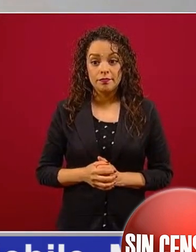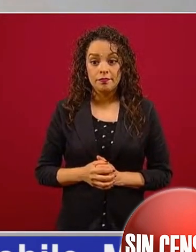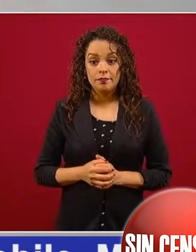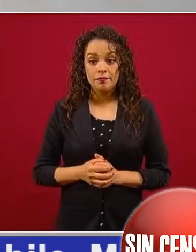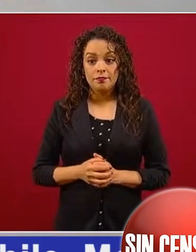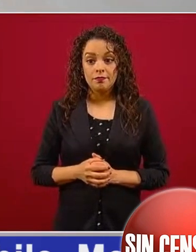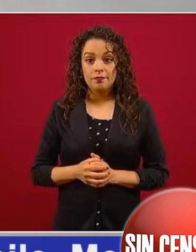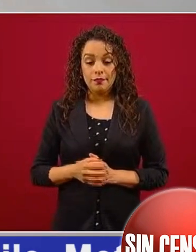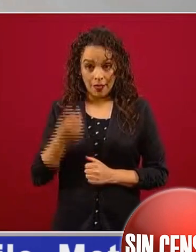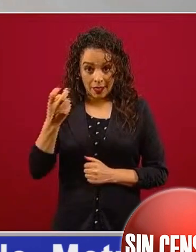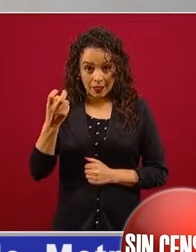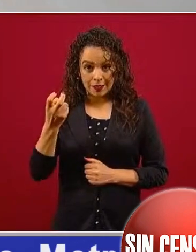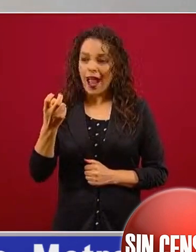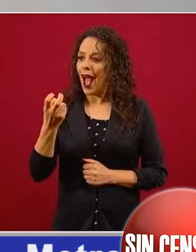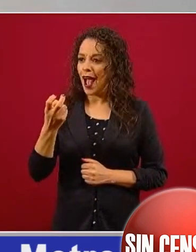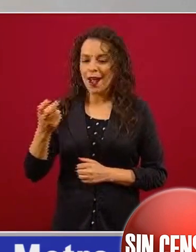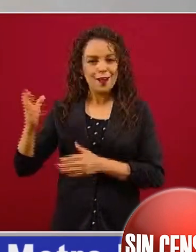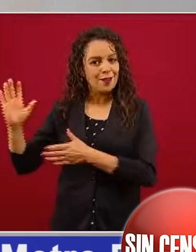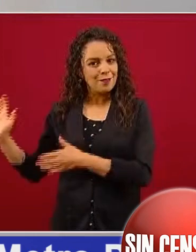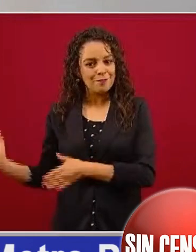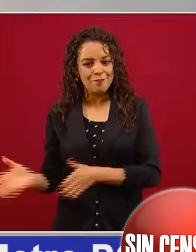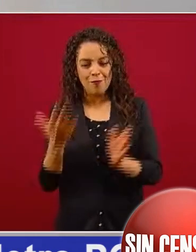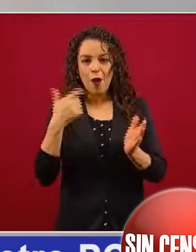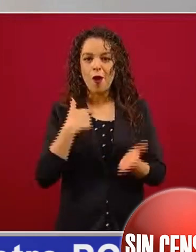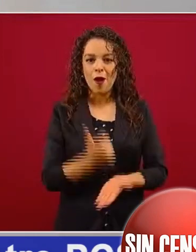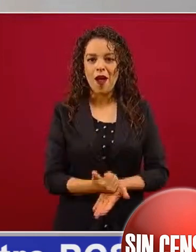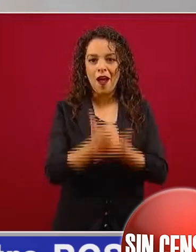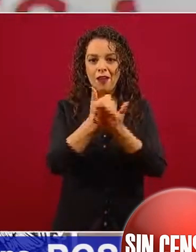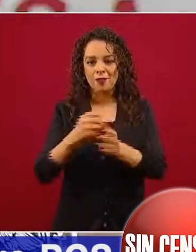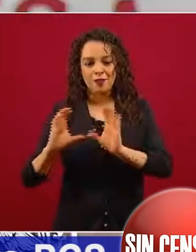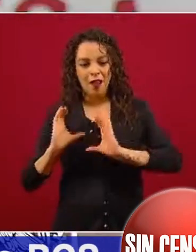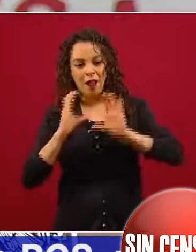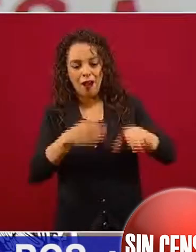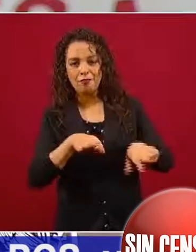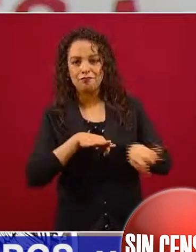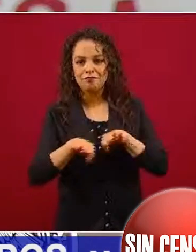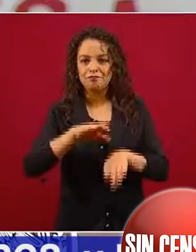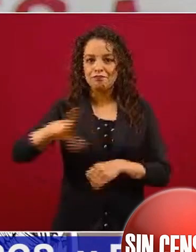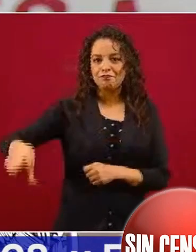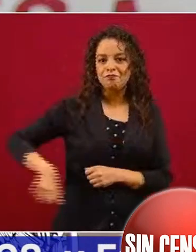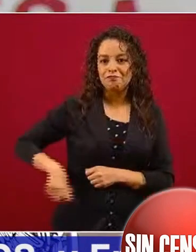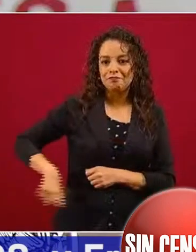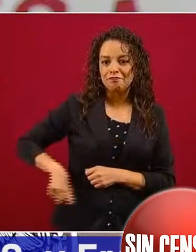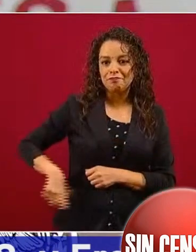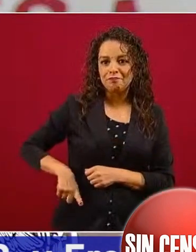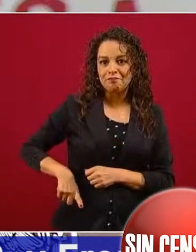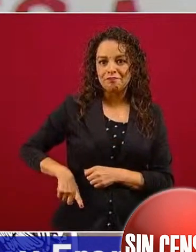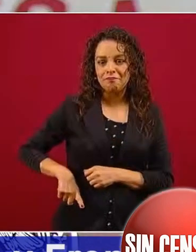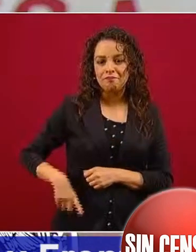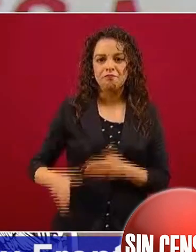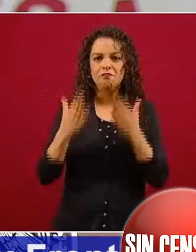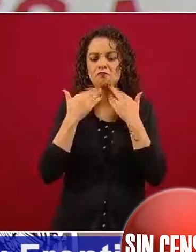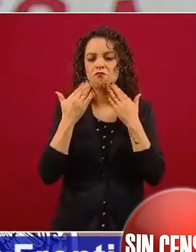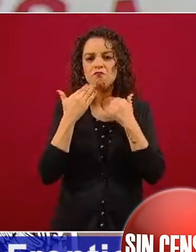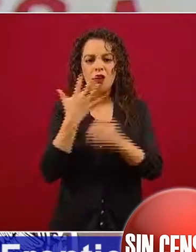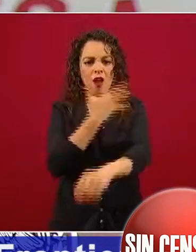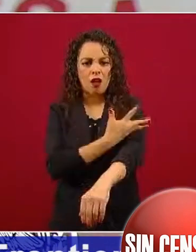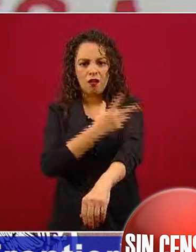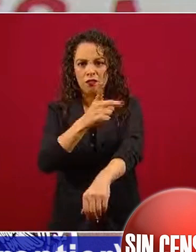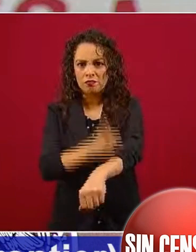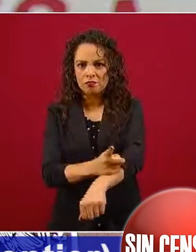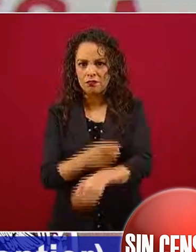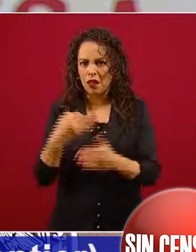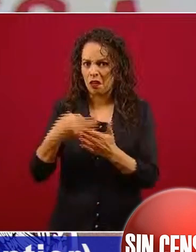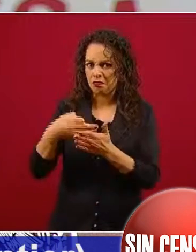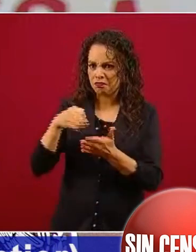Vamos todos al gobierno, sin mística, sin principios, sin